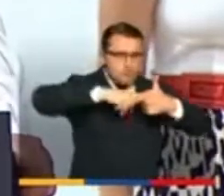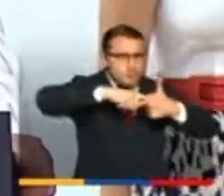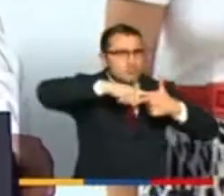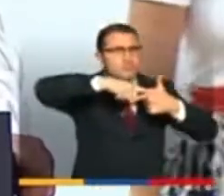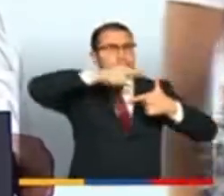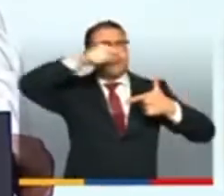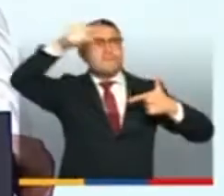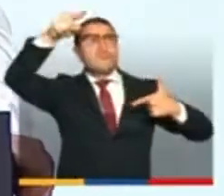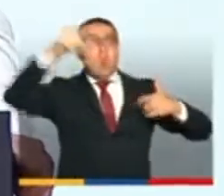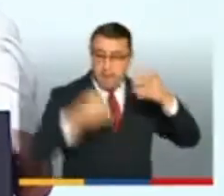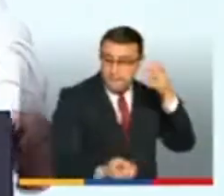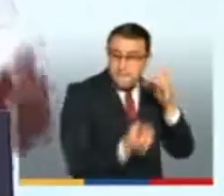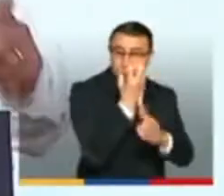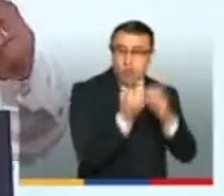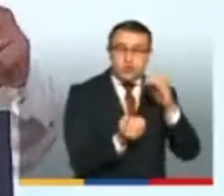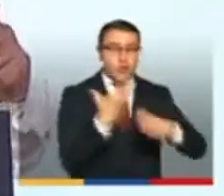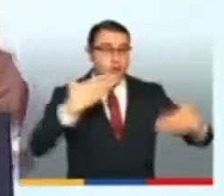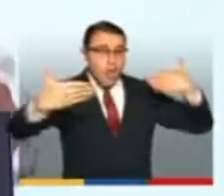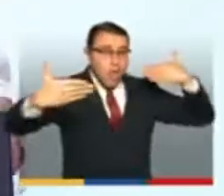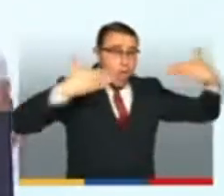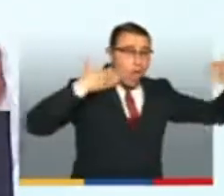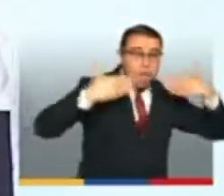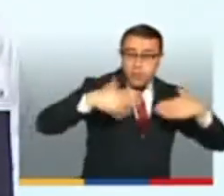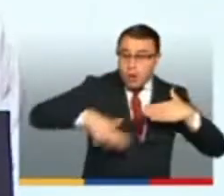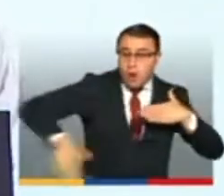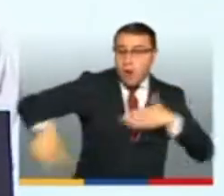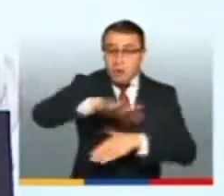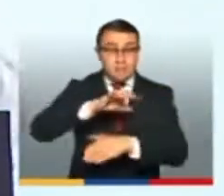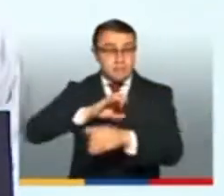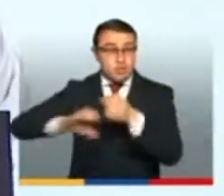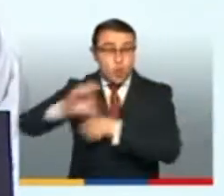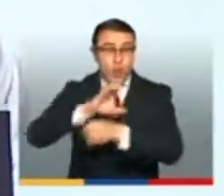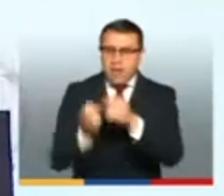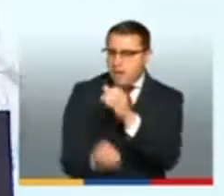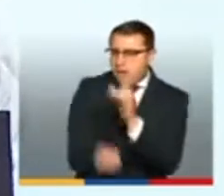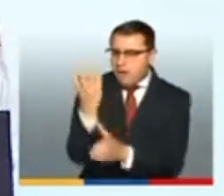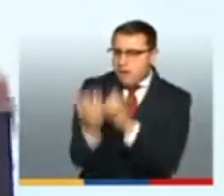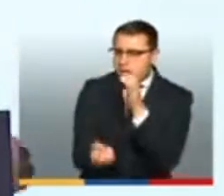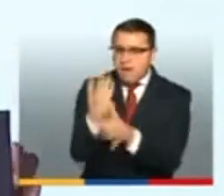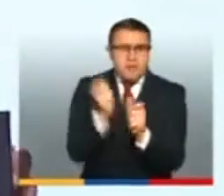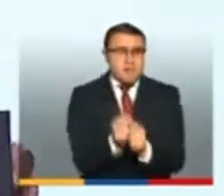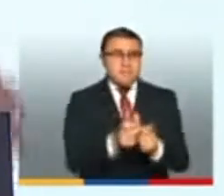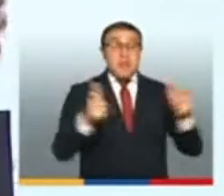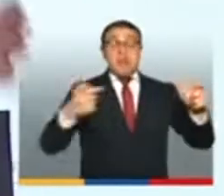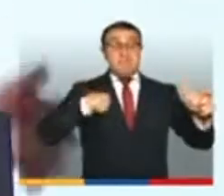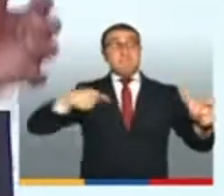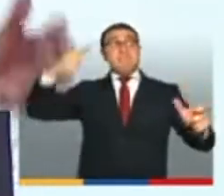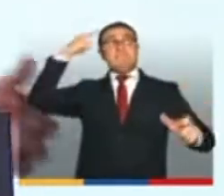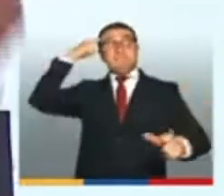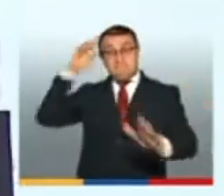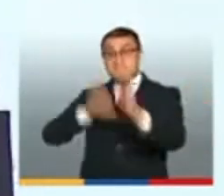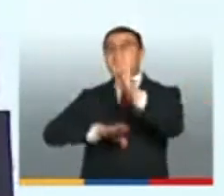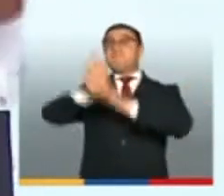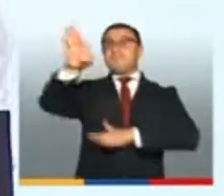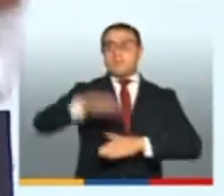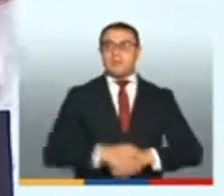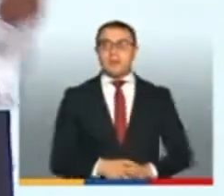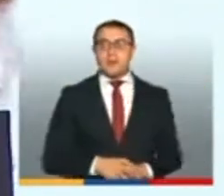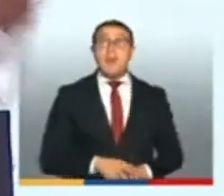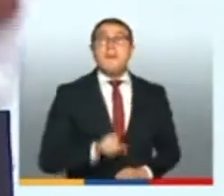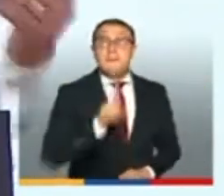campos y en sus ciudades y que si a esa perspectiva productiva le juntamos el